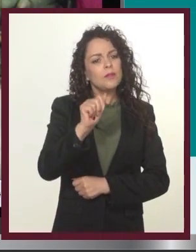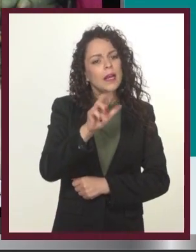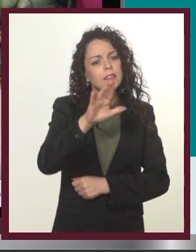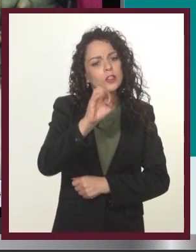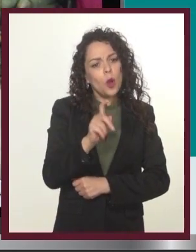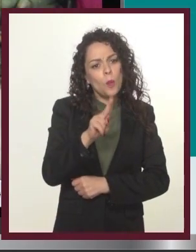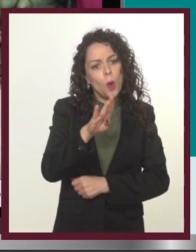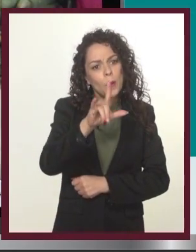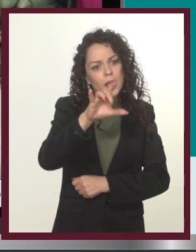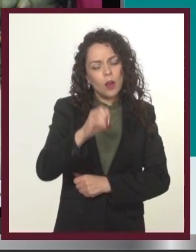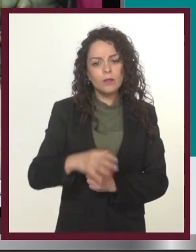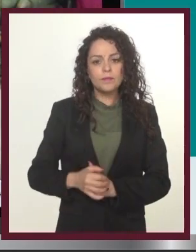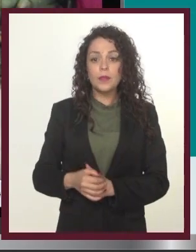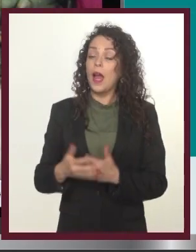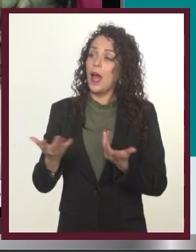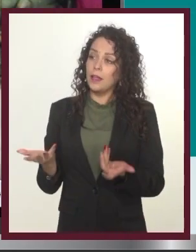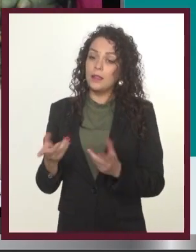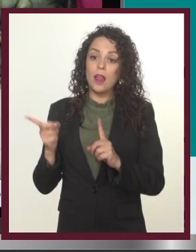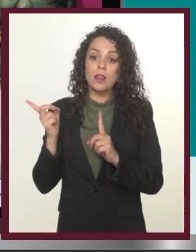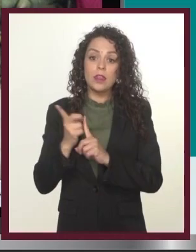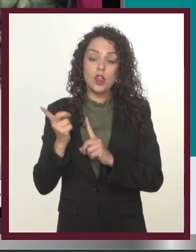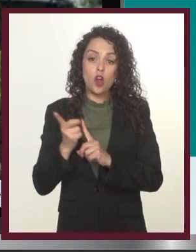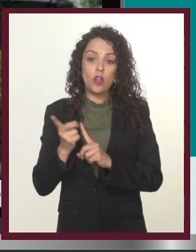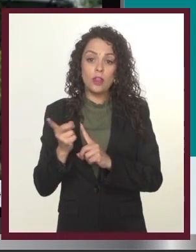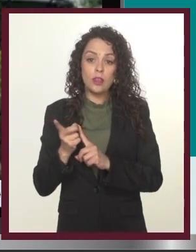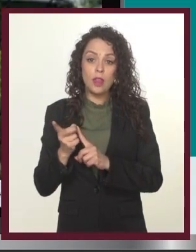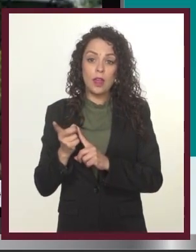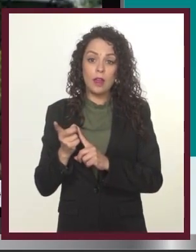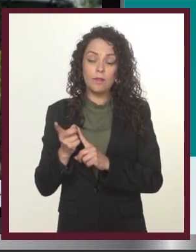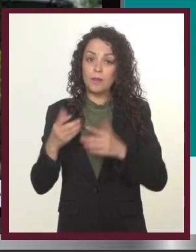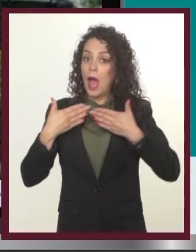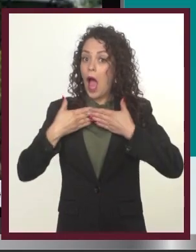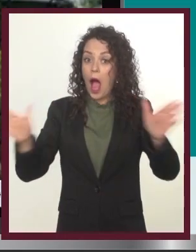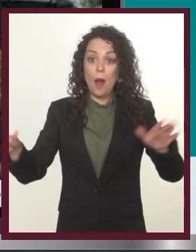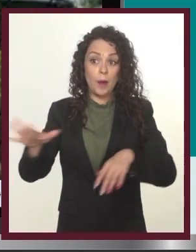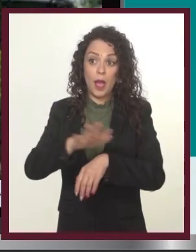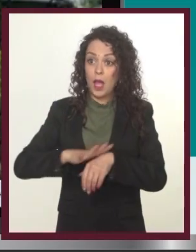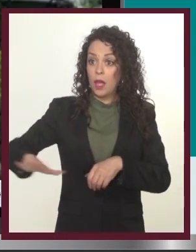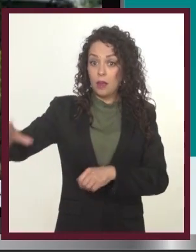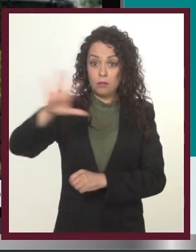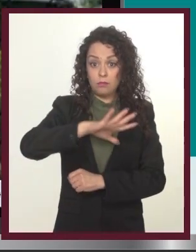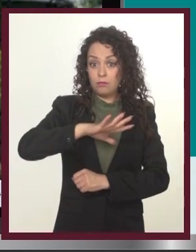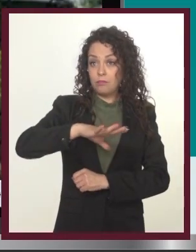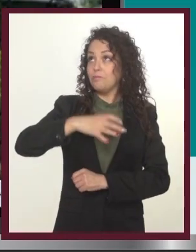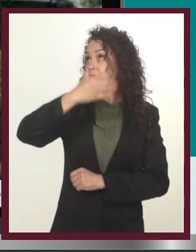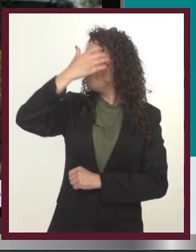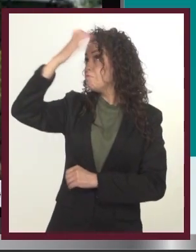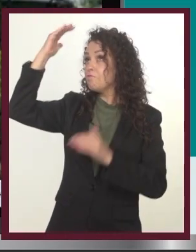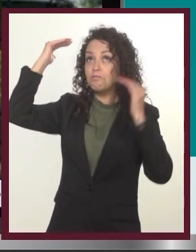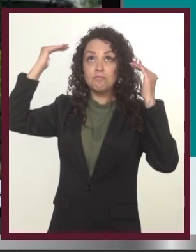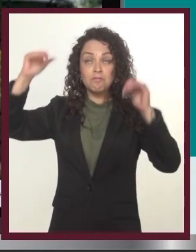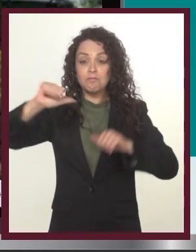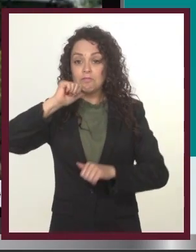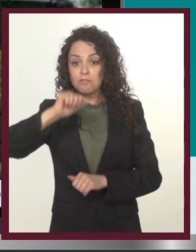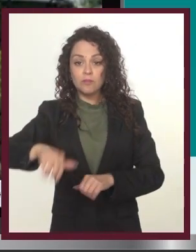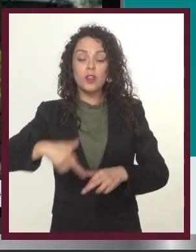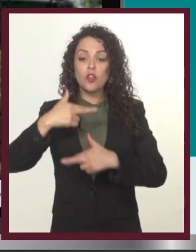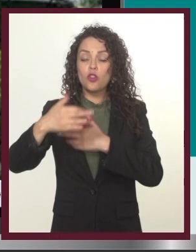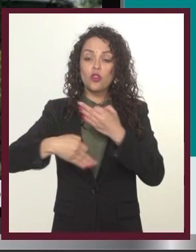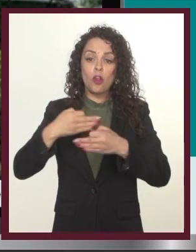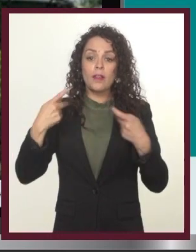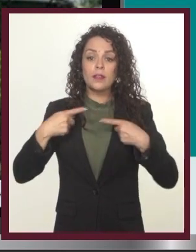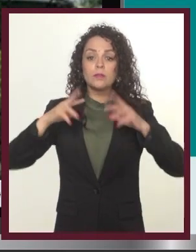público? Bueno, el espacio público es donde es un espacio abierto, a cielo abierto, donde